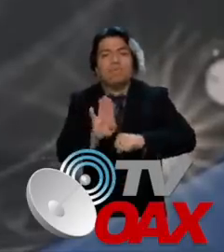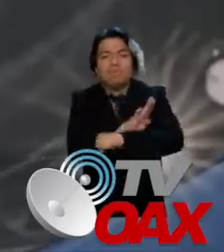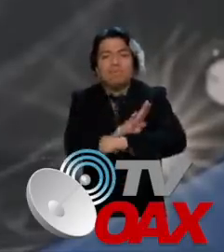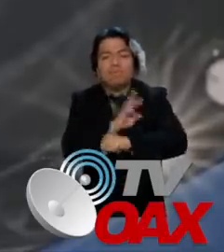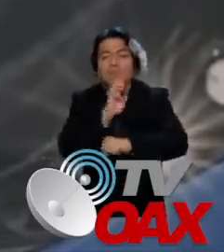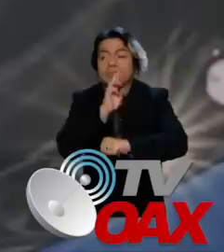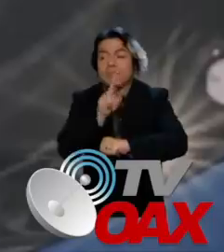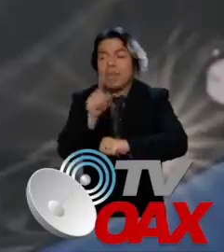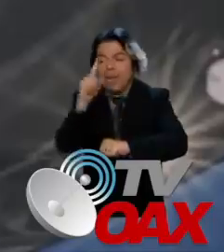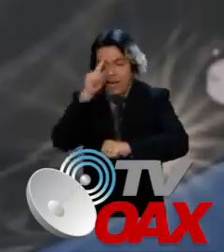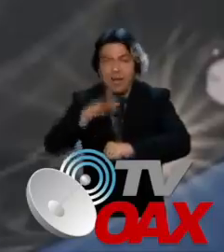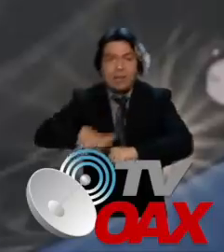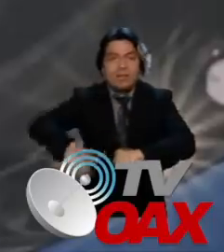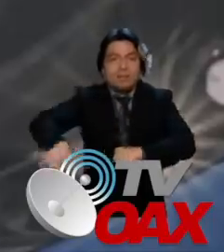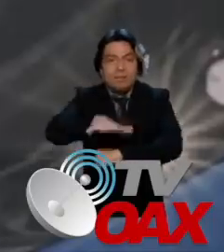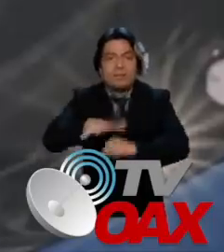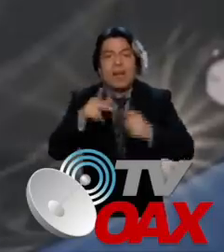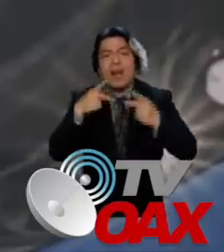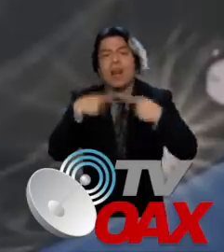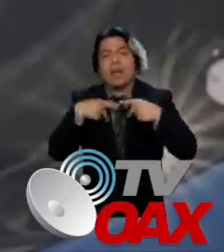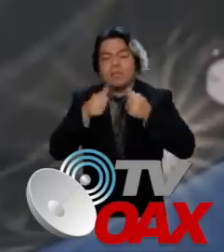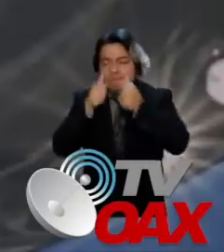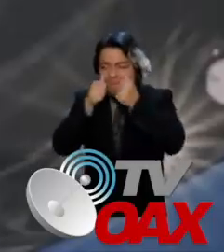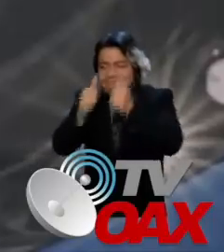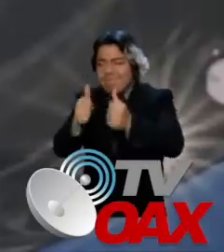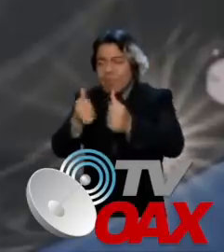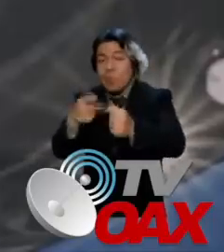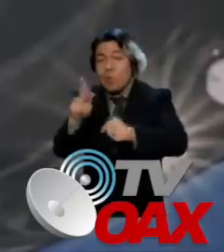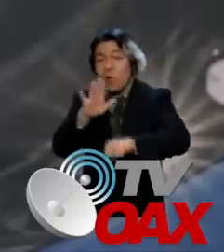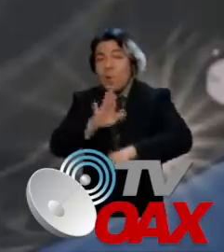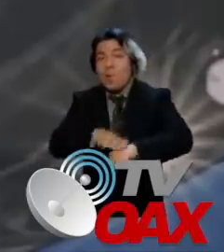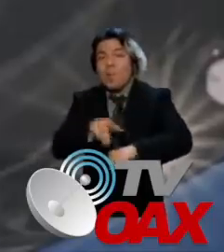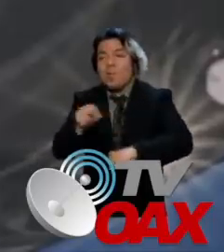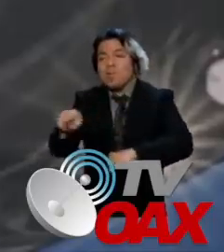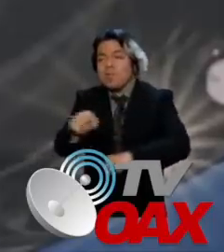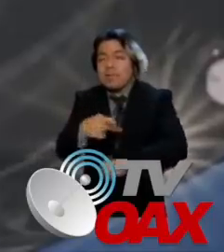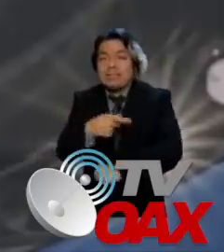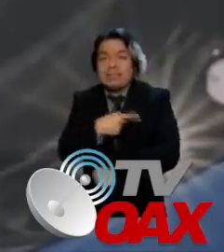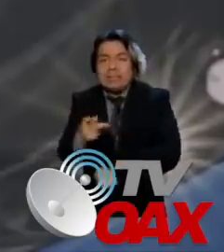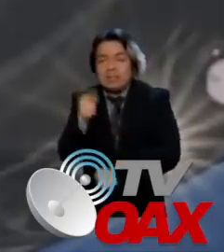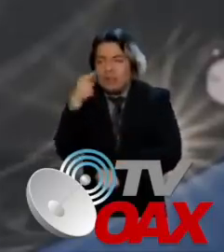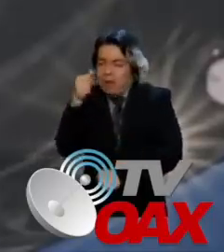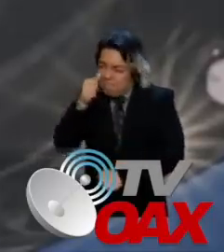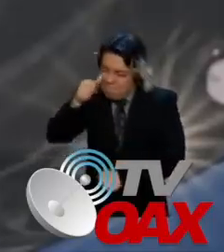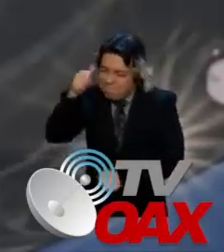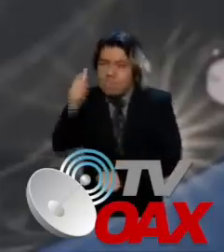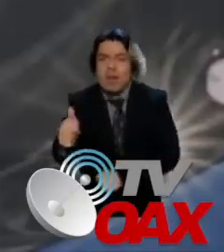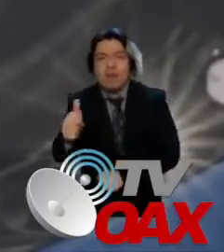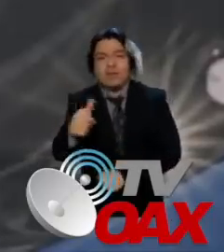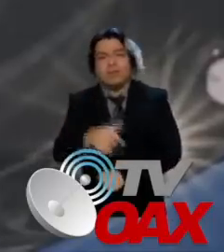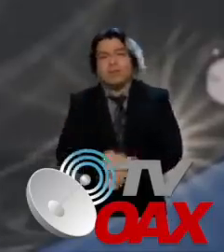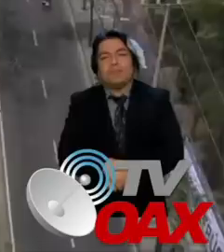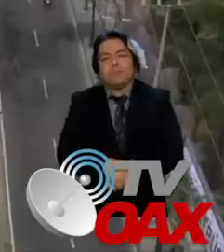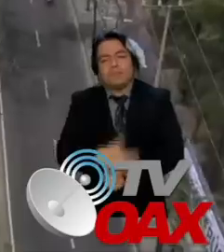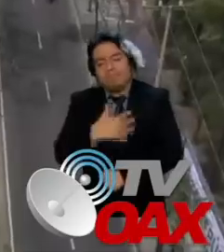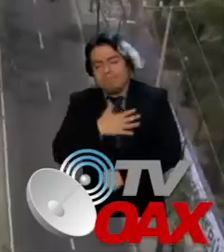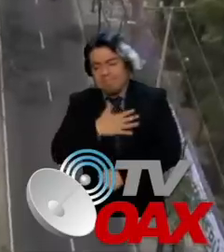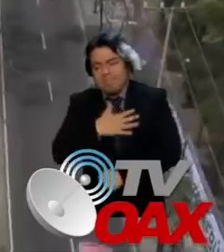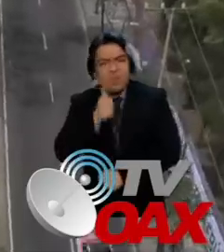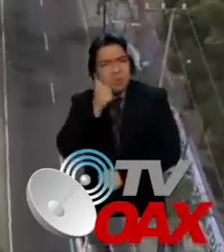para la gran mayoría de la población, pero en particular para quien menos tiene. Siempre he